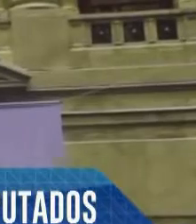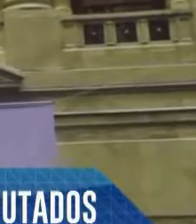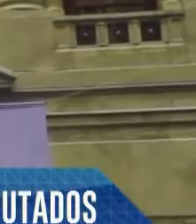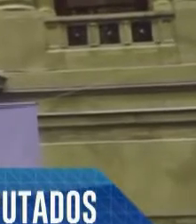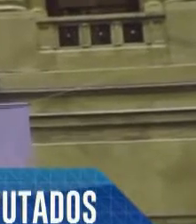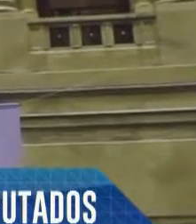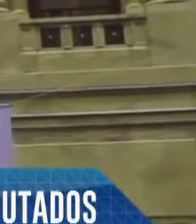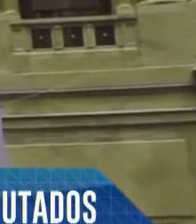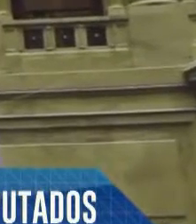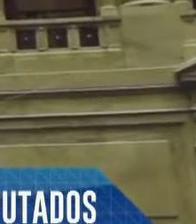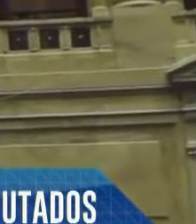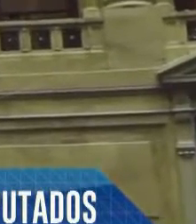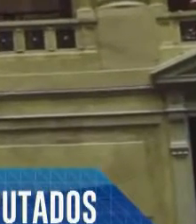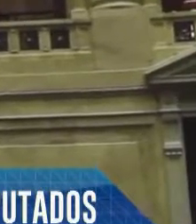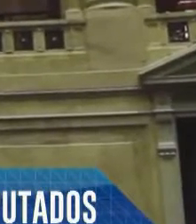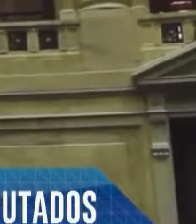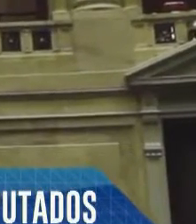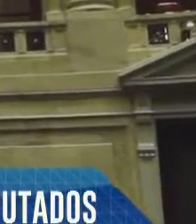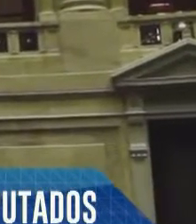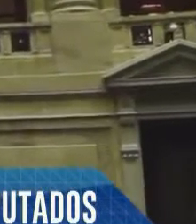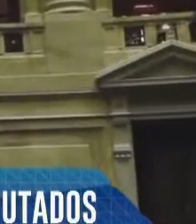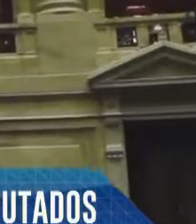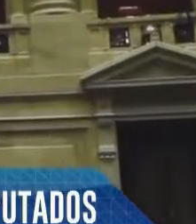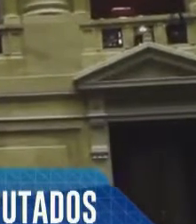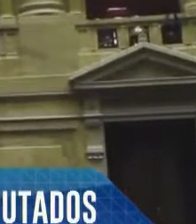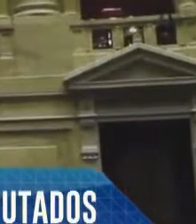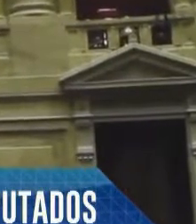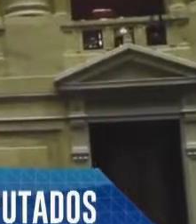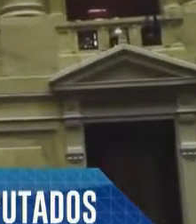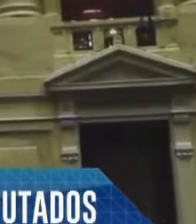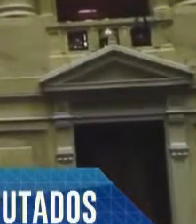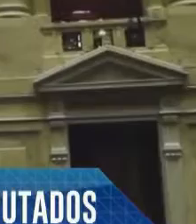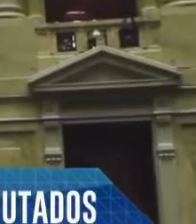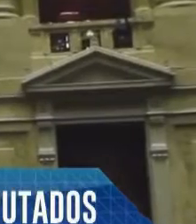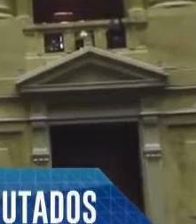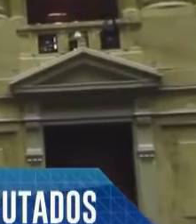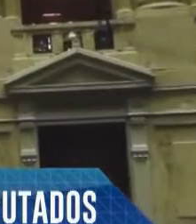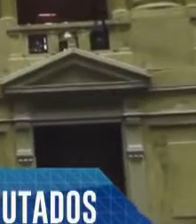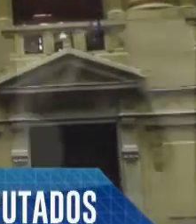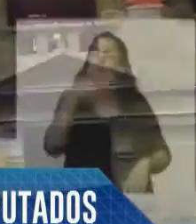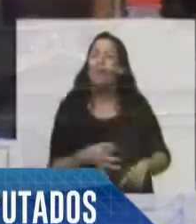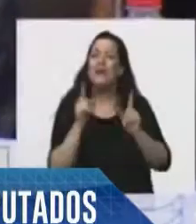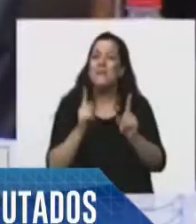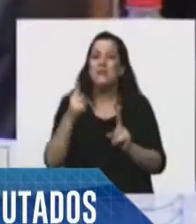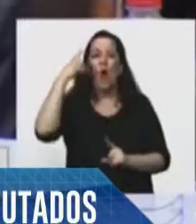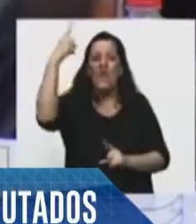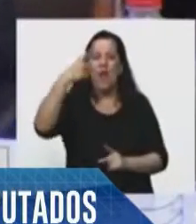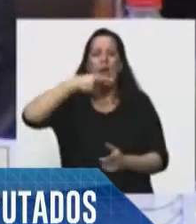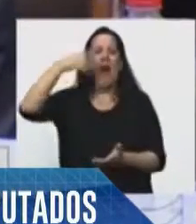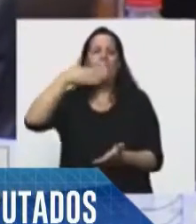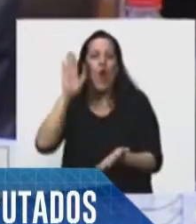el caso de Mendoza iban a ser unos 500, 600 millones de pesos que iba a dejar de percibir en el 2017. Ahora, si se aprueba el